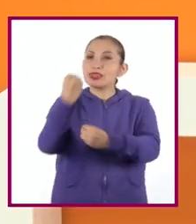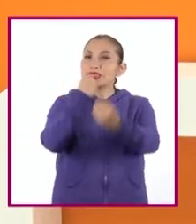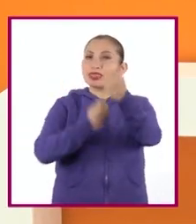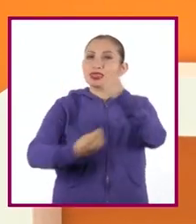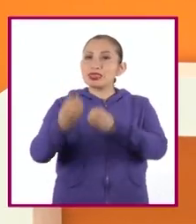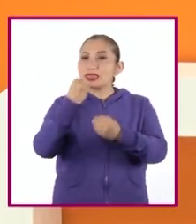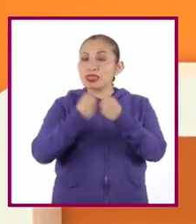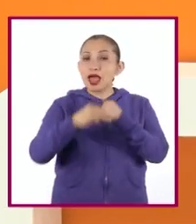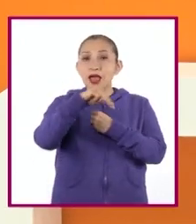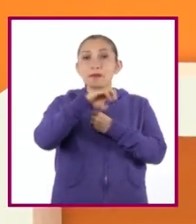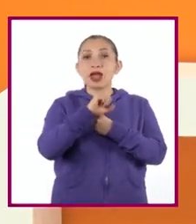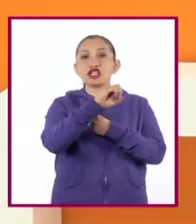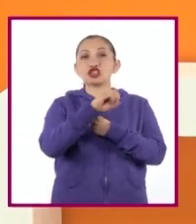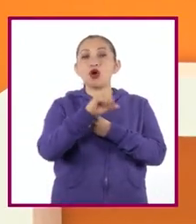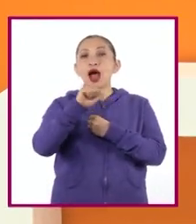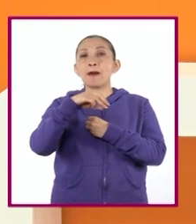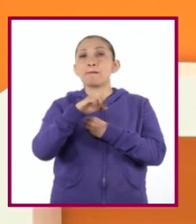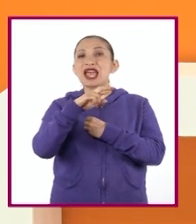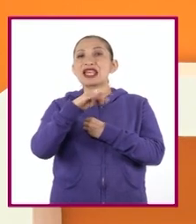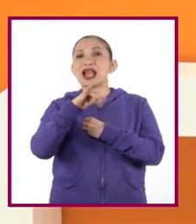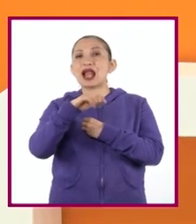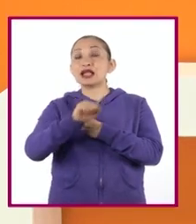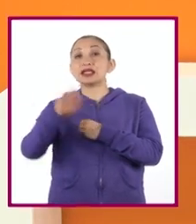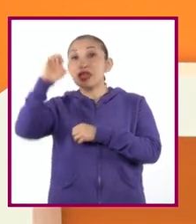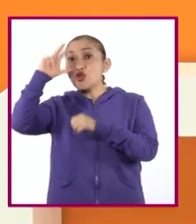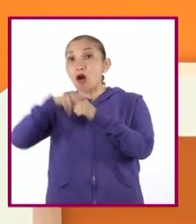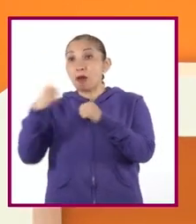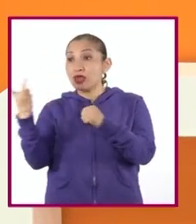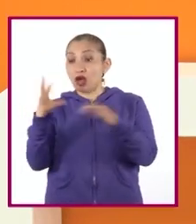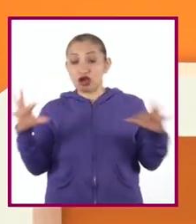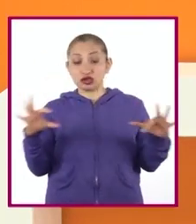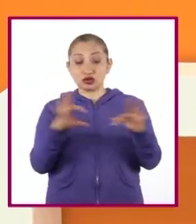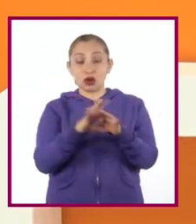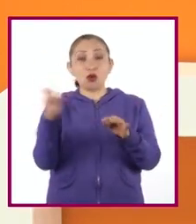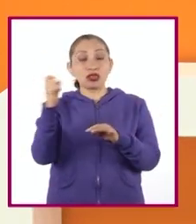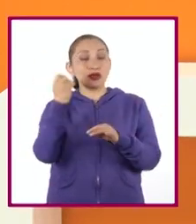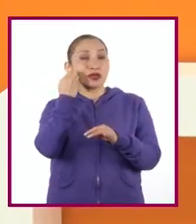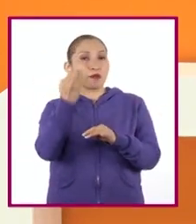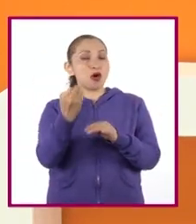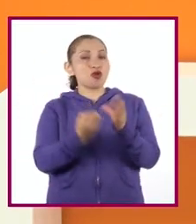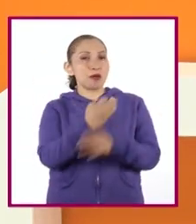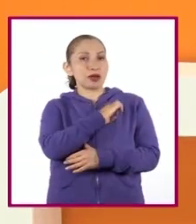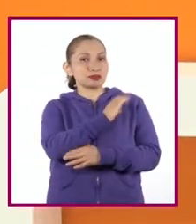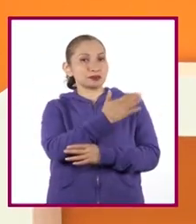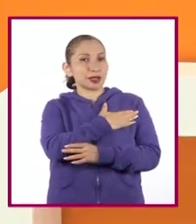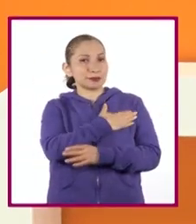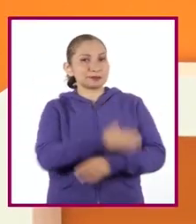culinarias mesoamericanas y europeas durante la época novohispana.